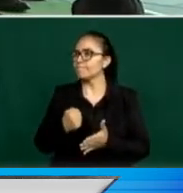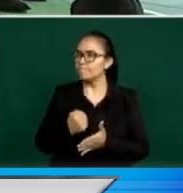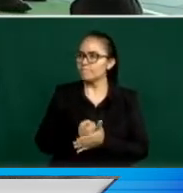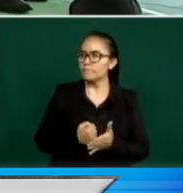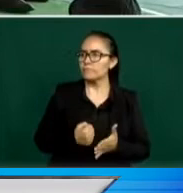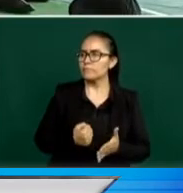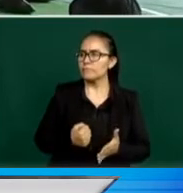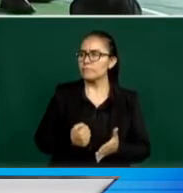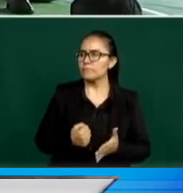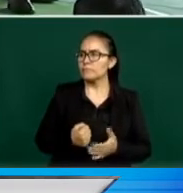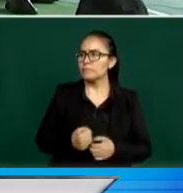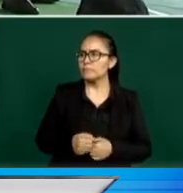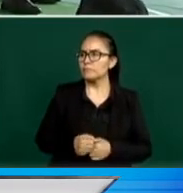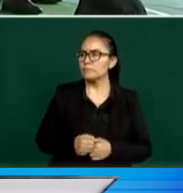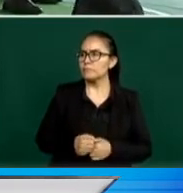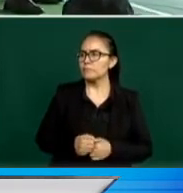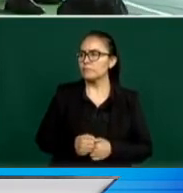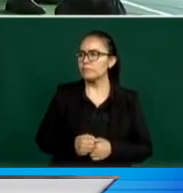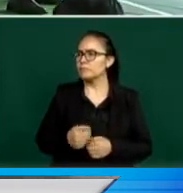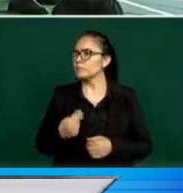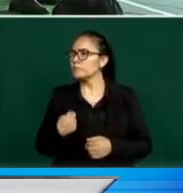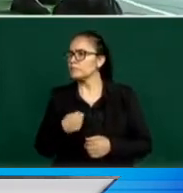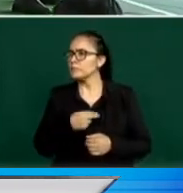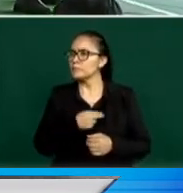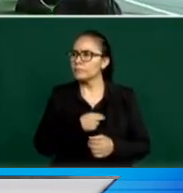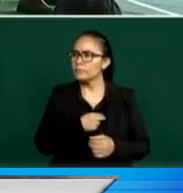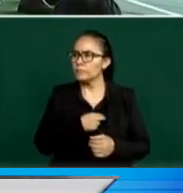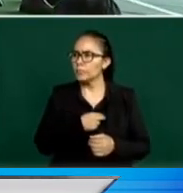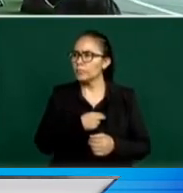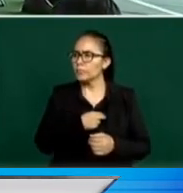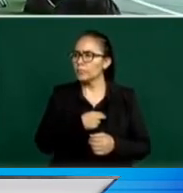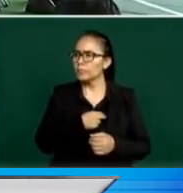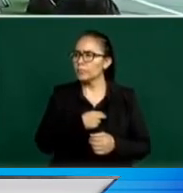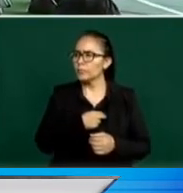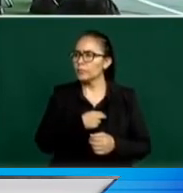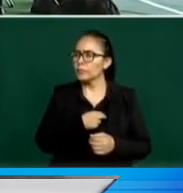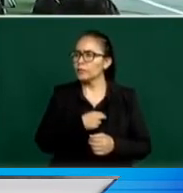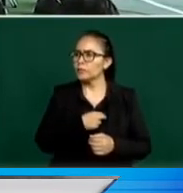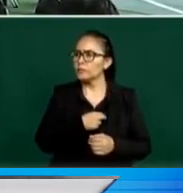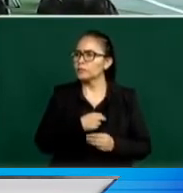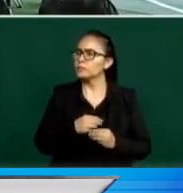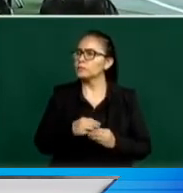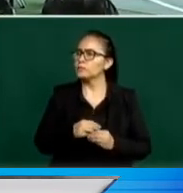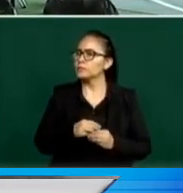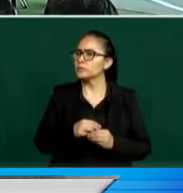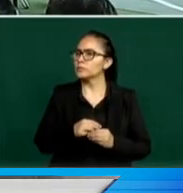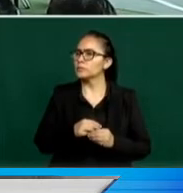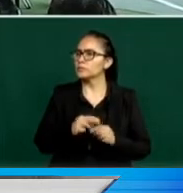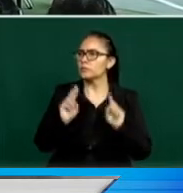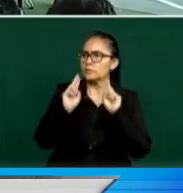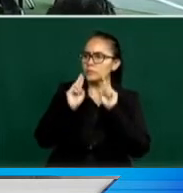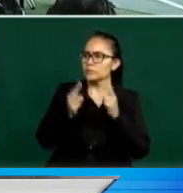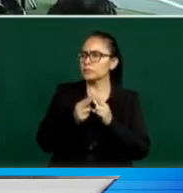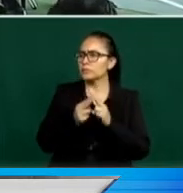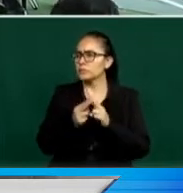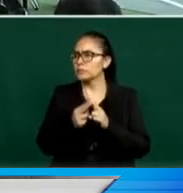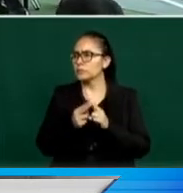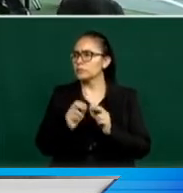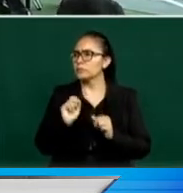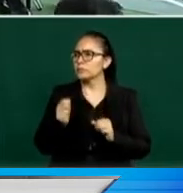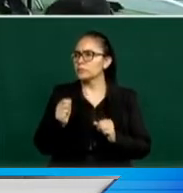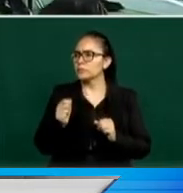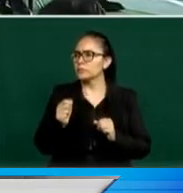de recesión, el peso es la moneda que más se ha fortalecido en el mundo en relación al dólar. La inflación ha disminuido. En el periodo neoliberal